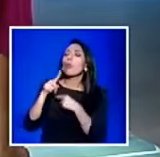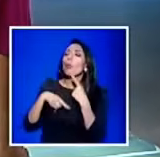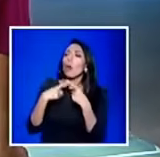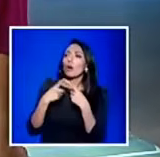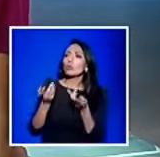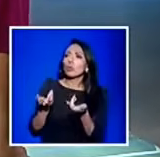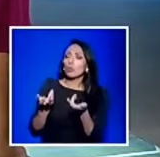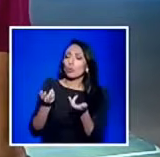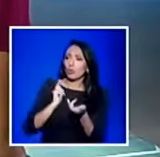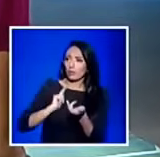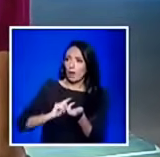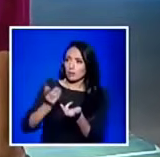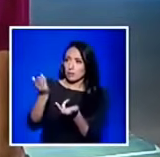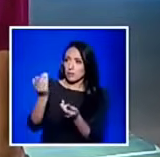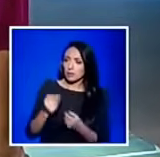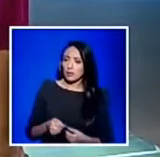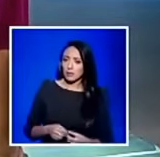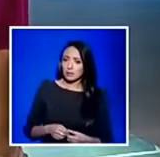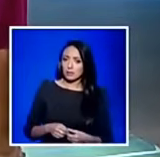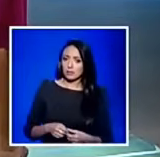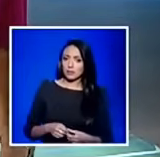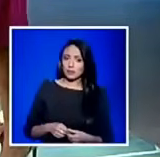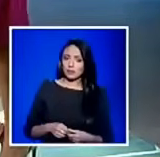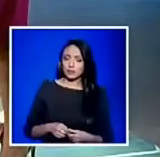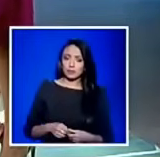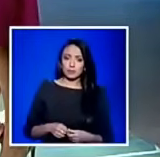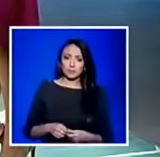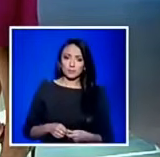detalles, mi querido Alexito. Buenos días.